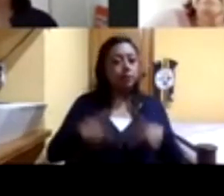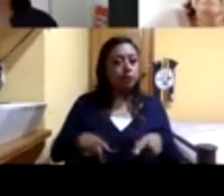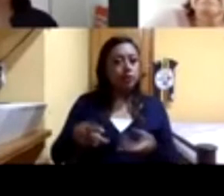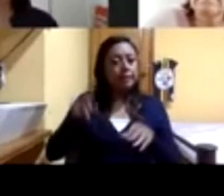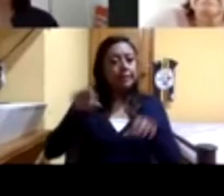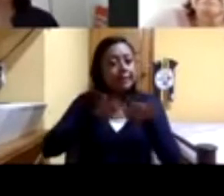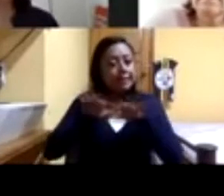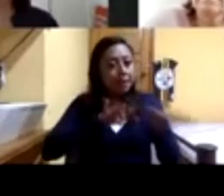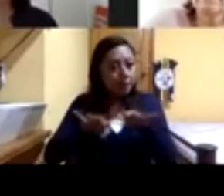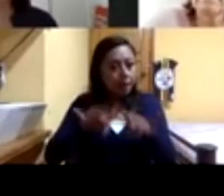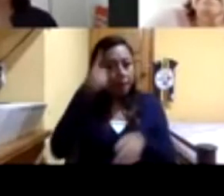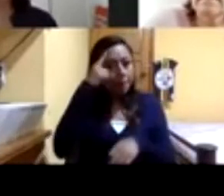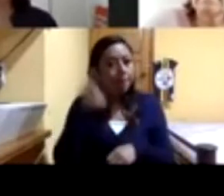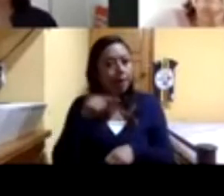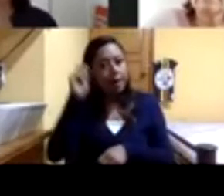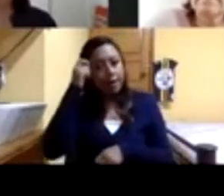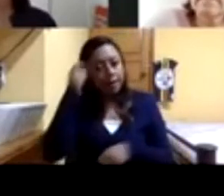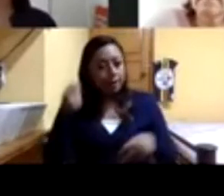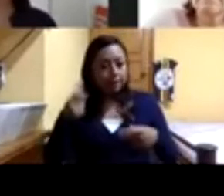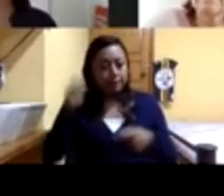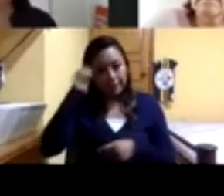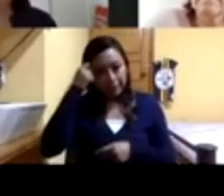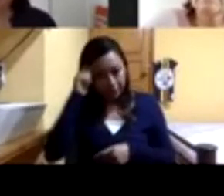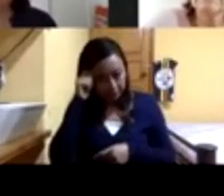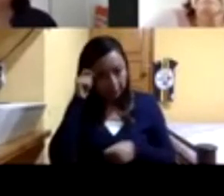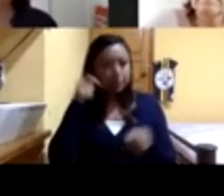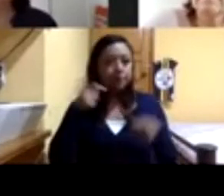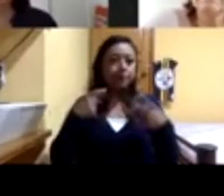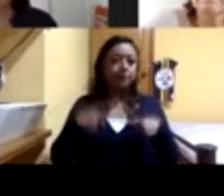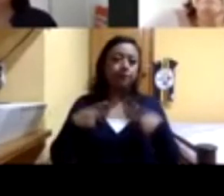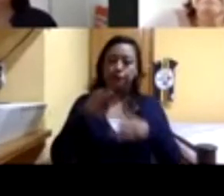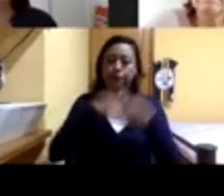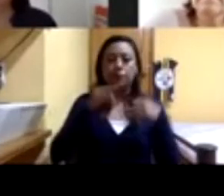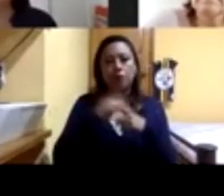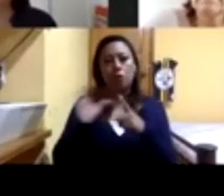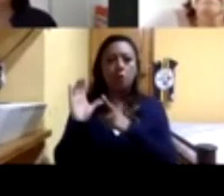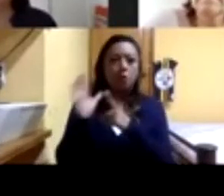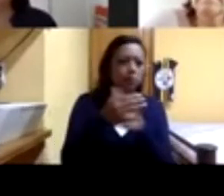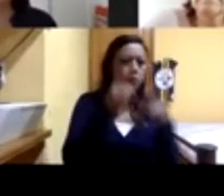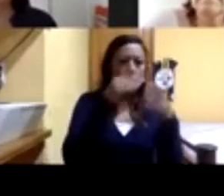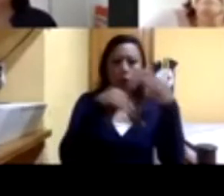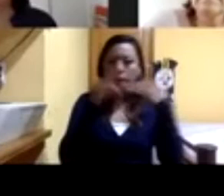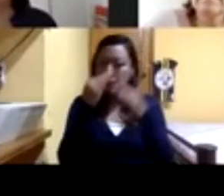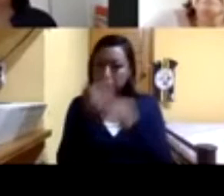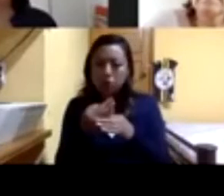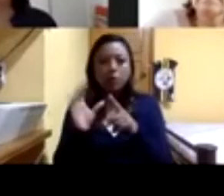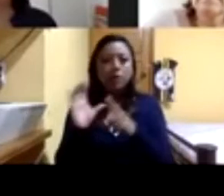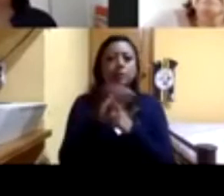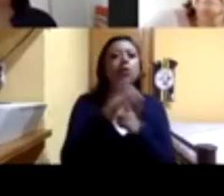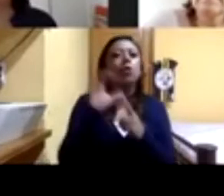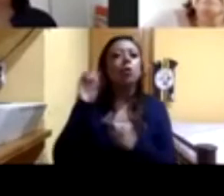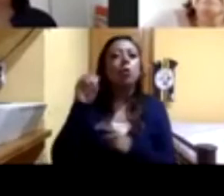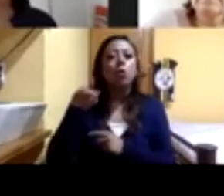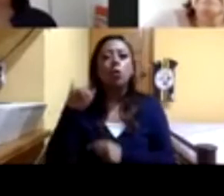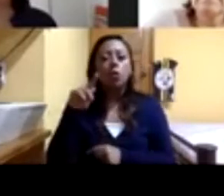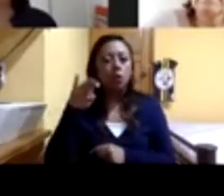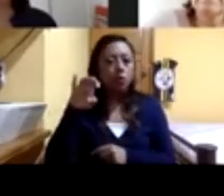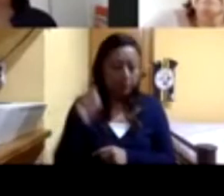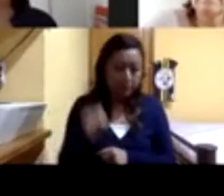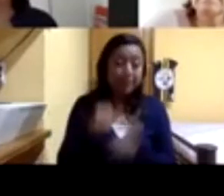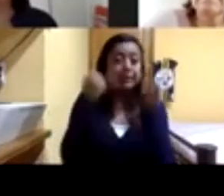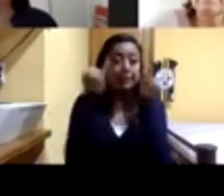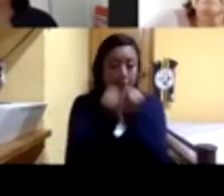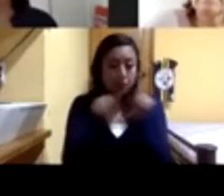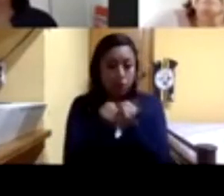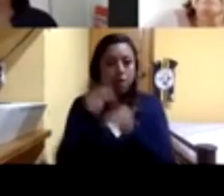públicos de las comisiones, de todos los comités y en particular, en este caso, de las casas de gestión o de los módulos de atención y